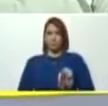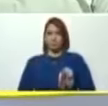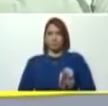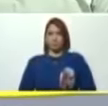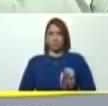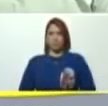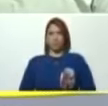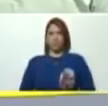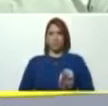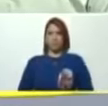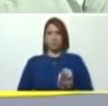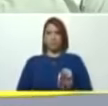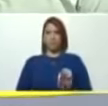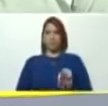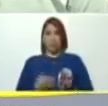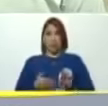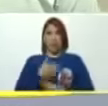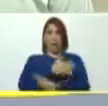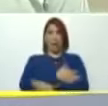Yo lo decía en estos días,